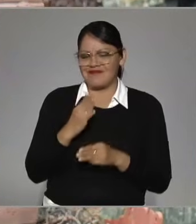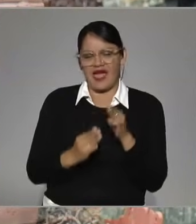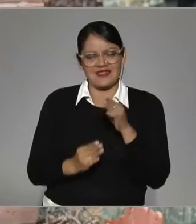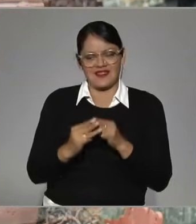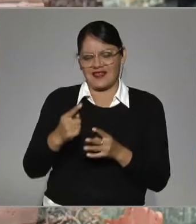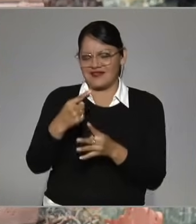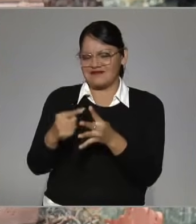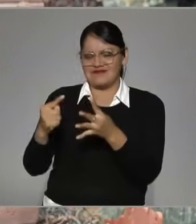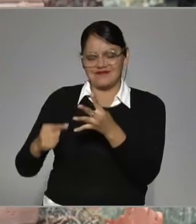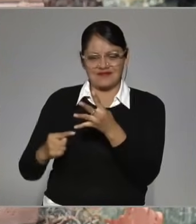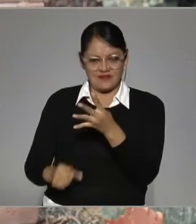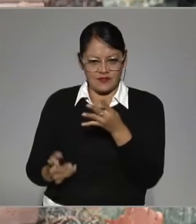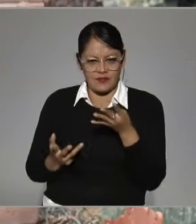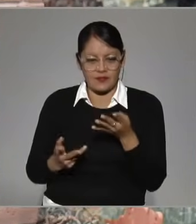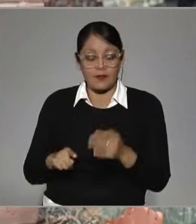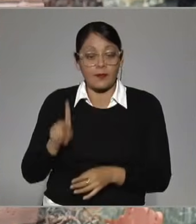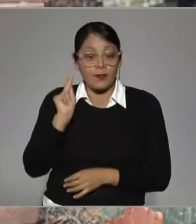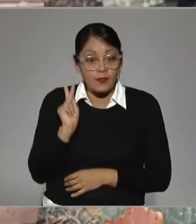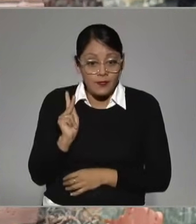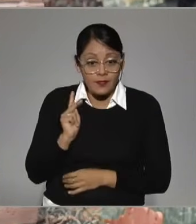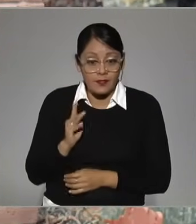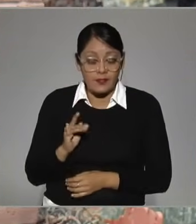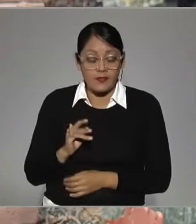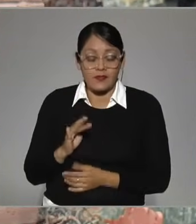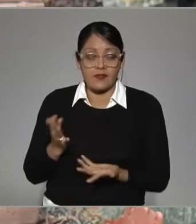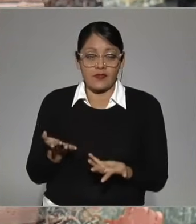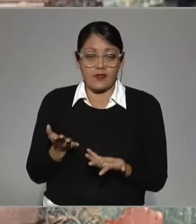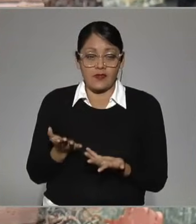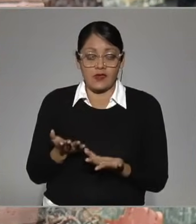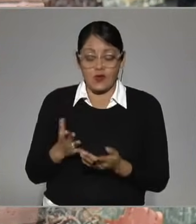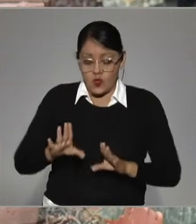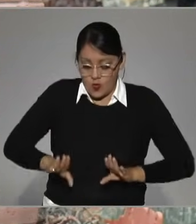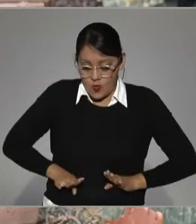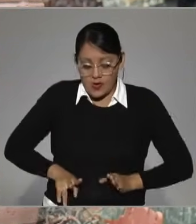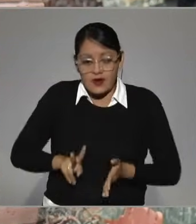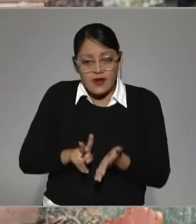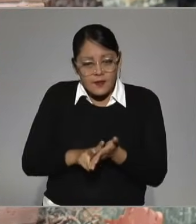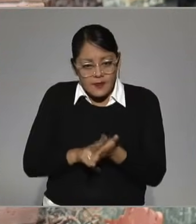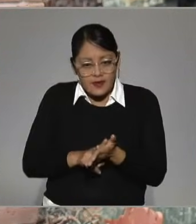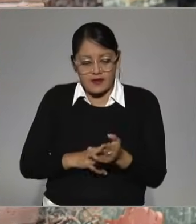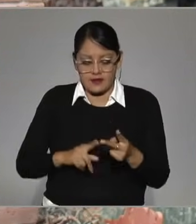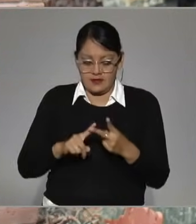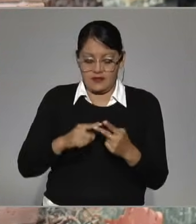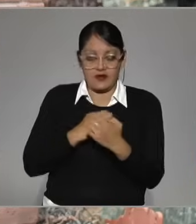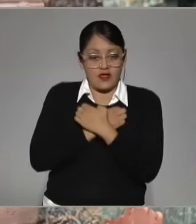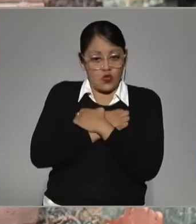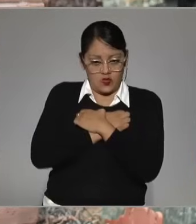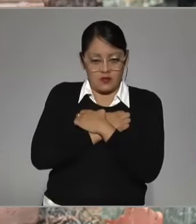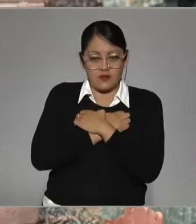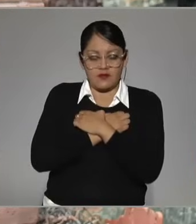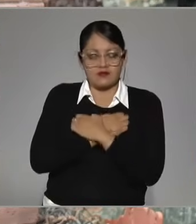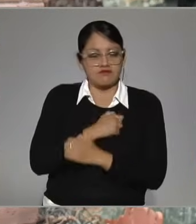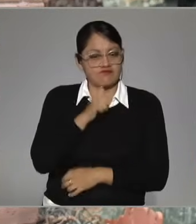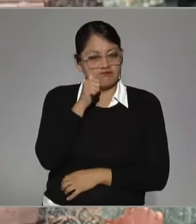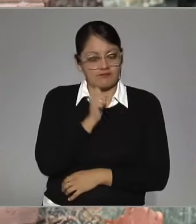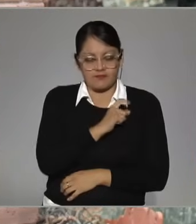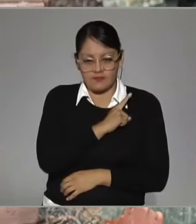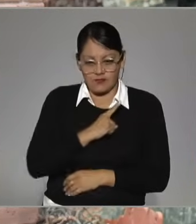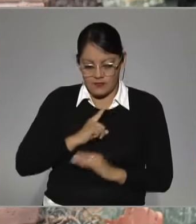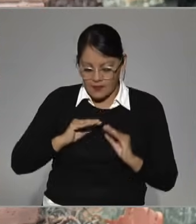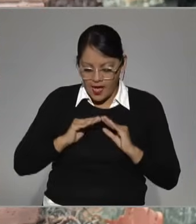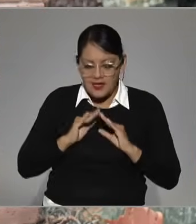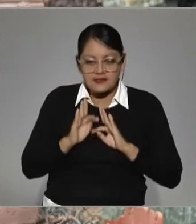demás materias, pero los valores y la educación en sí se recibe en la